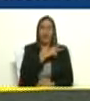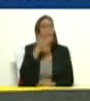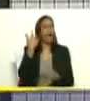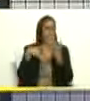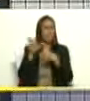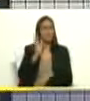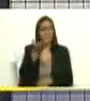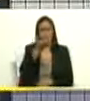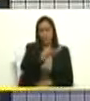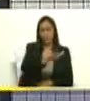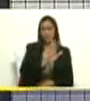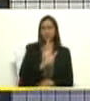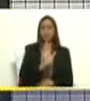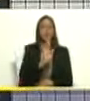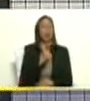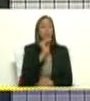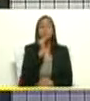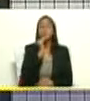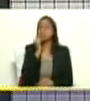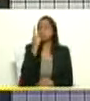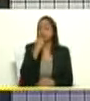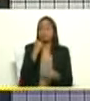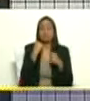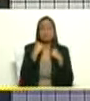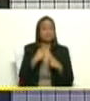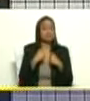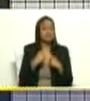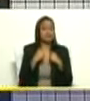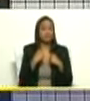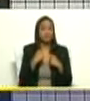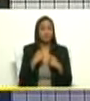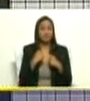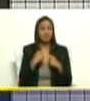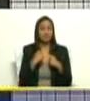molestó mucho conmigo mucho mucho mucho